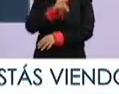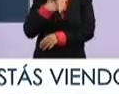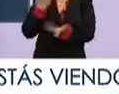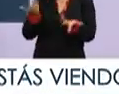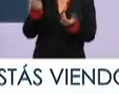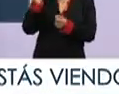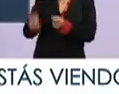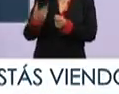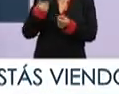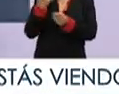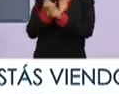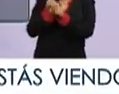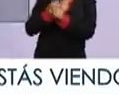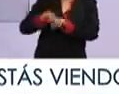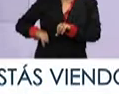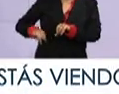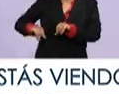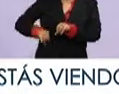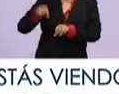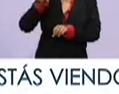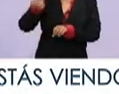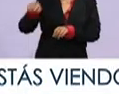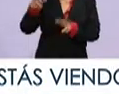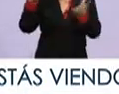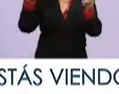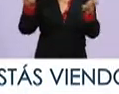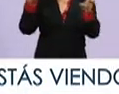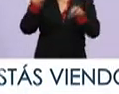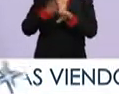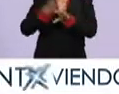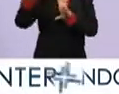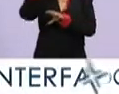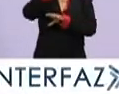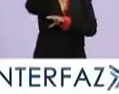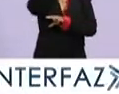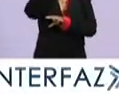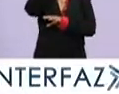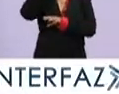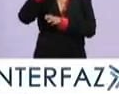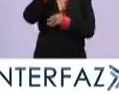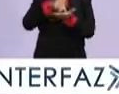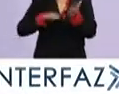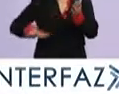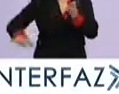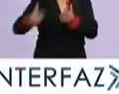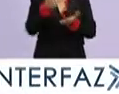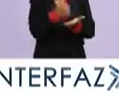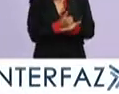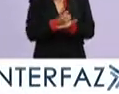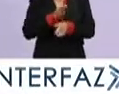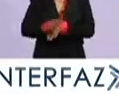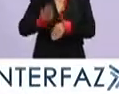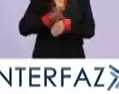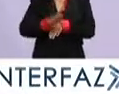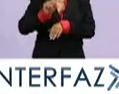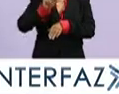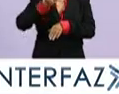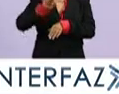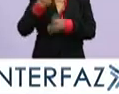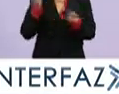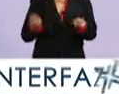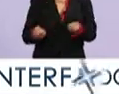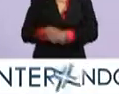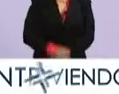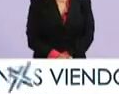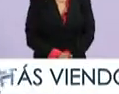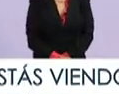nos tiene detalles muy interesantes sobre más aspectos culturales de esta gran ciudad brasileña. Omar, ¿qué nos